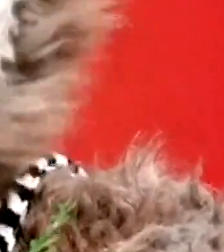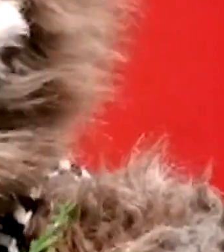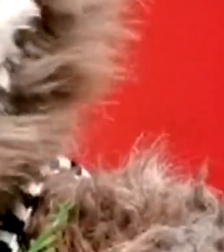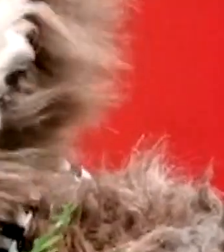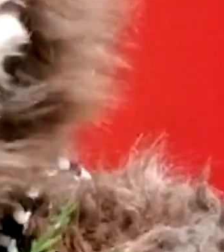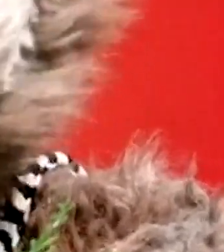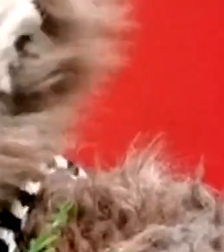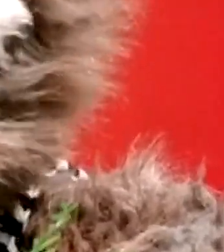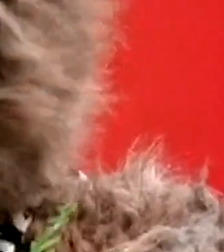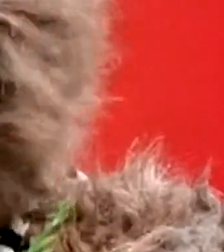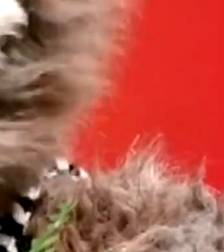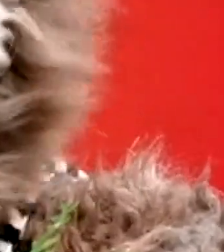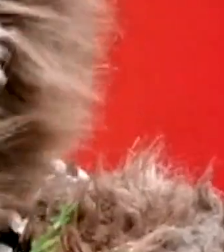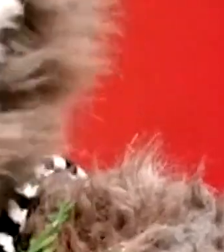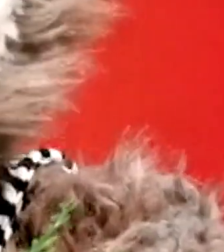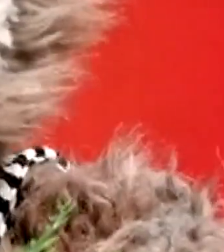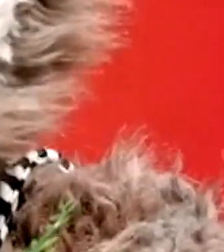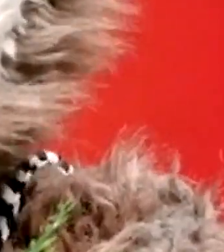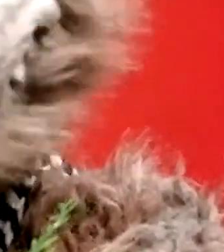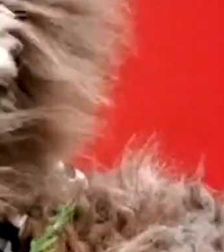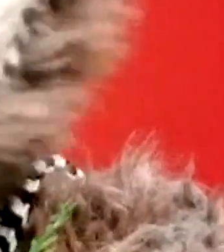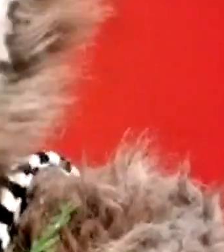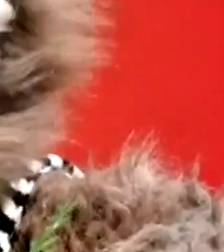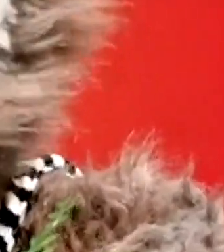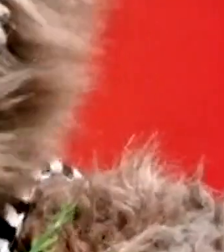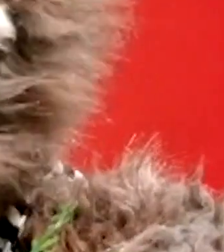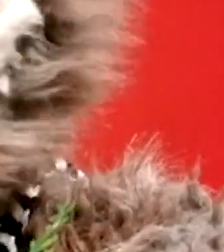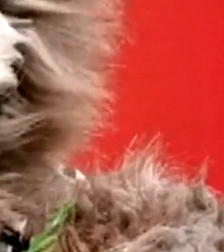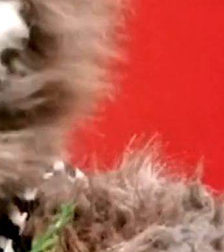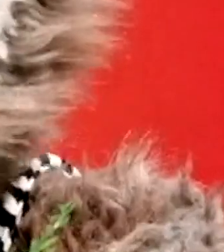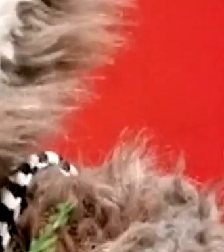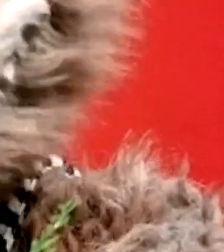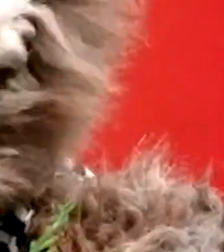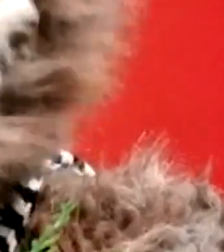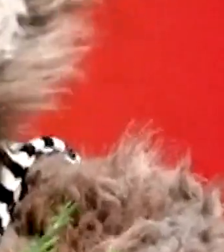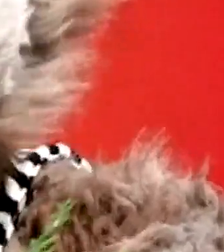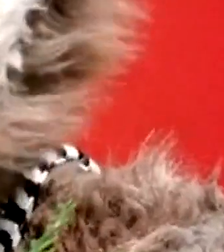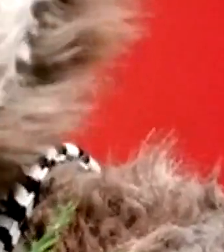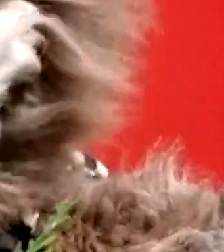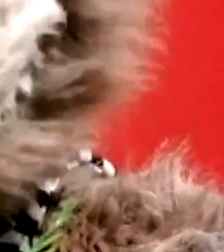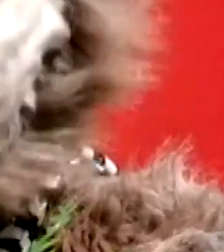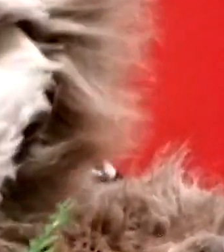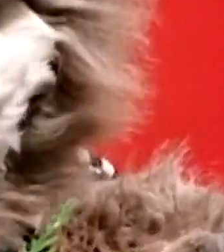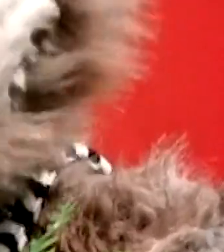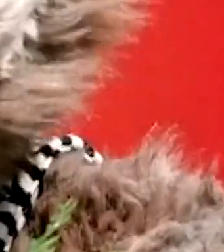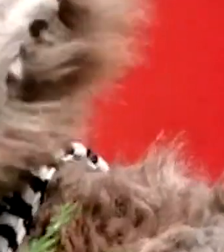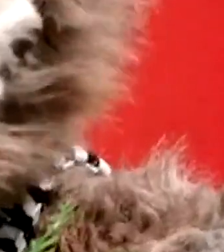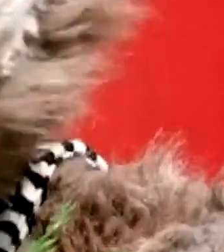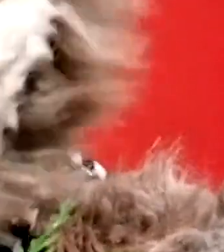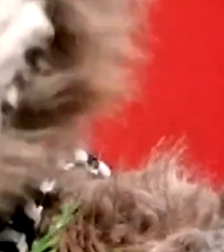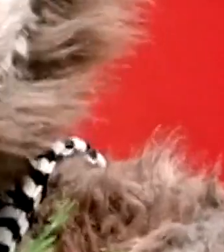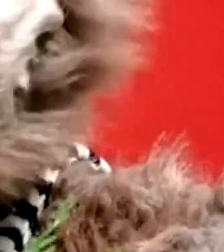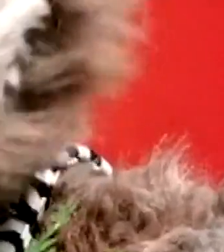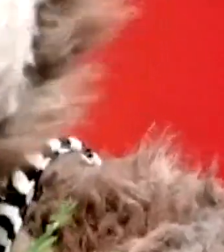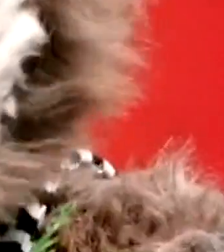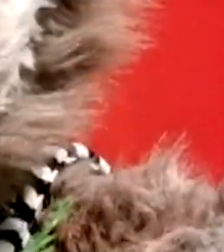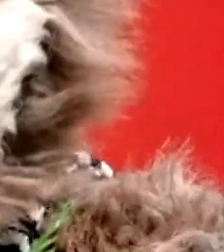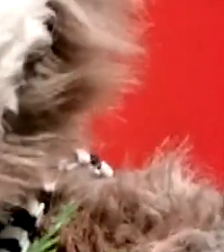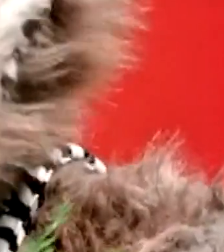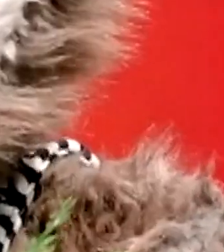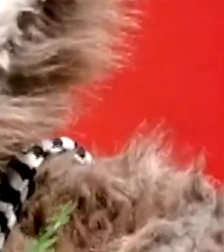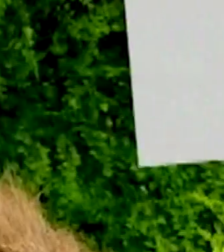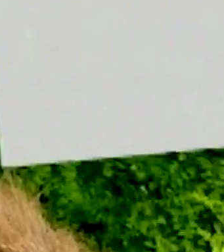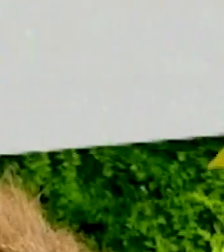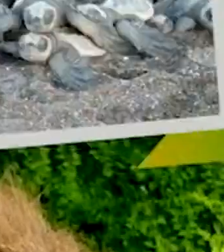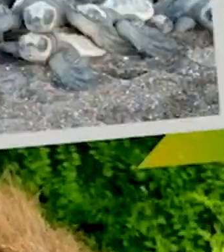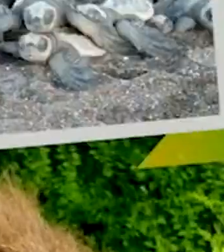el consumo de animales de cuerpos suaves, principalmente medusas, como la venenosa fragata